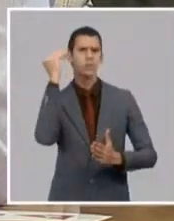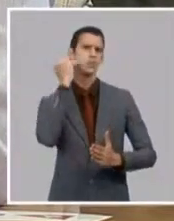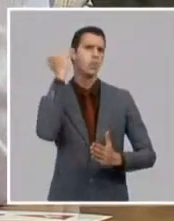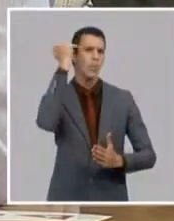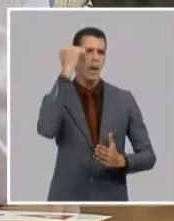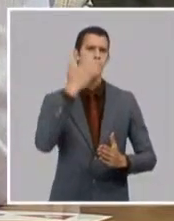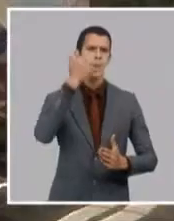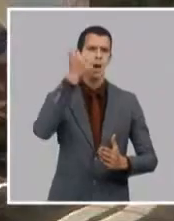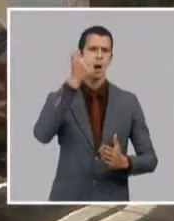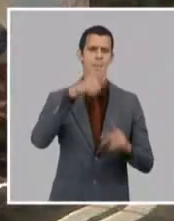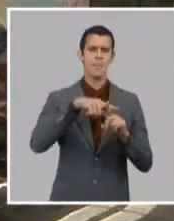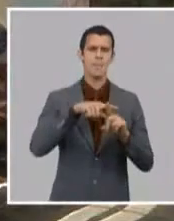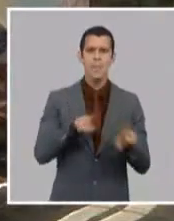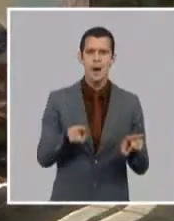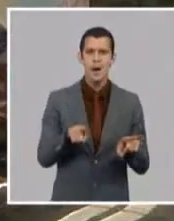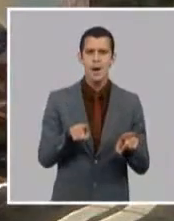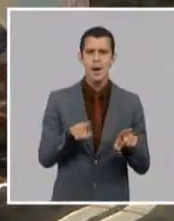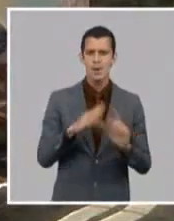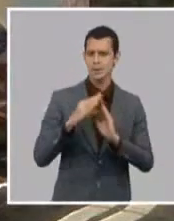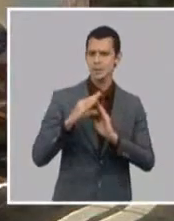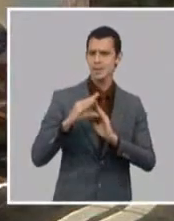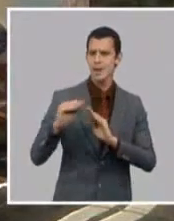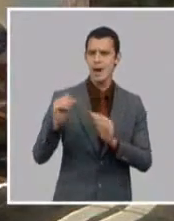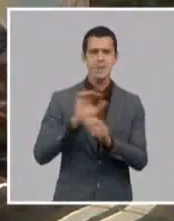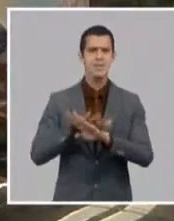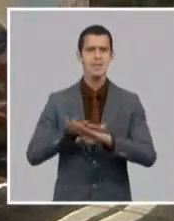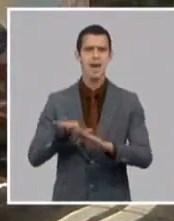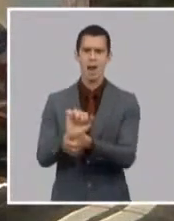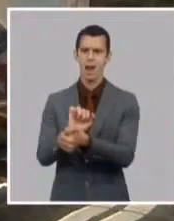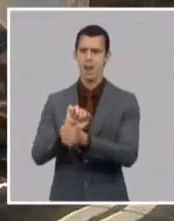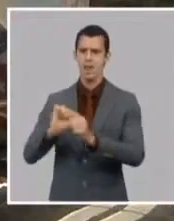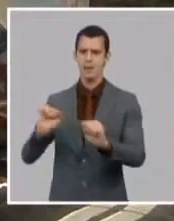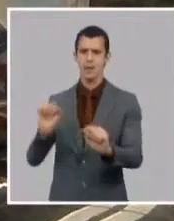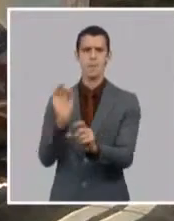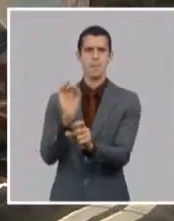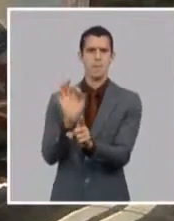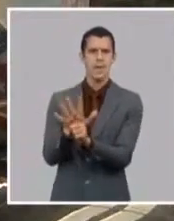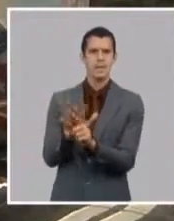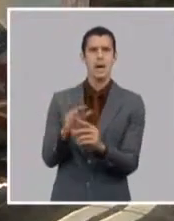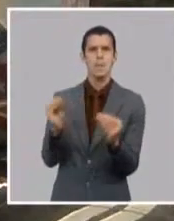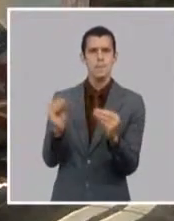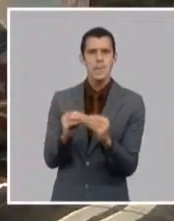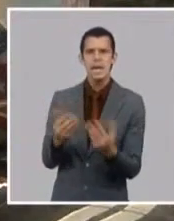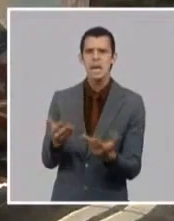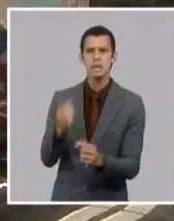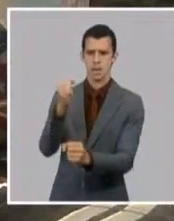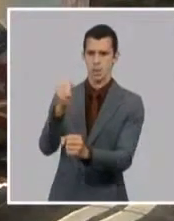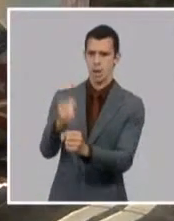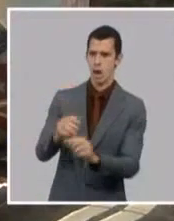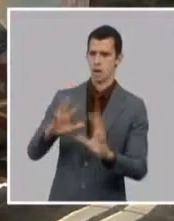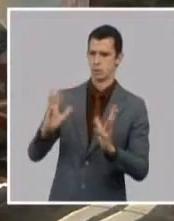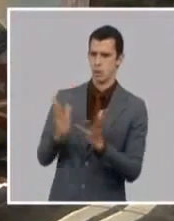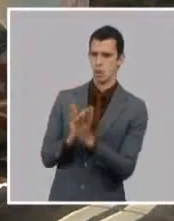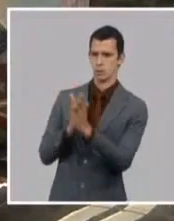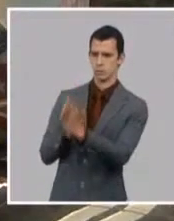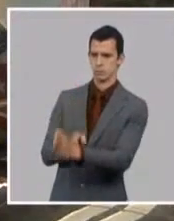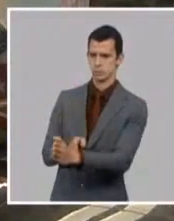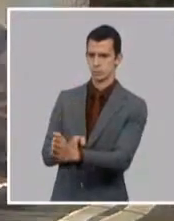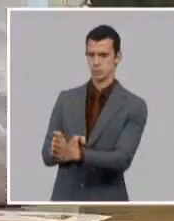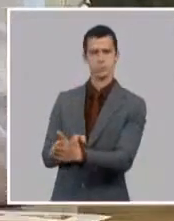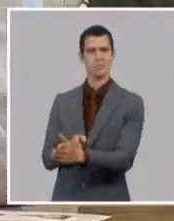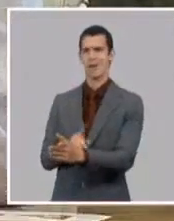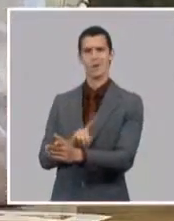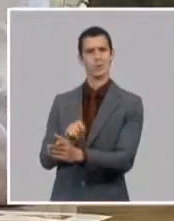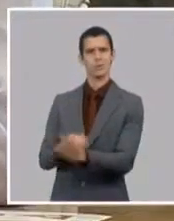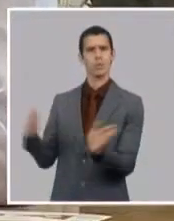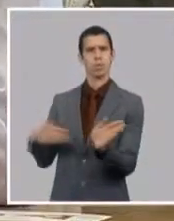estas situaciones. Y en los insatisfechos hay problemas también de atención por parte de nuestras instituciones a planteamientos de la población, problemas